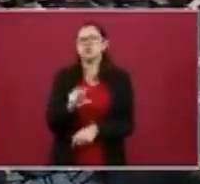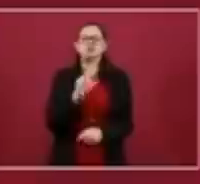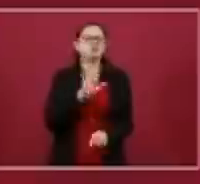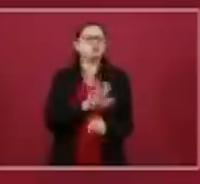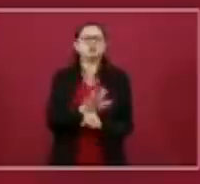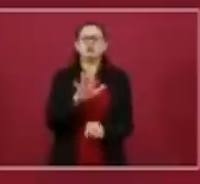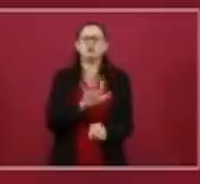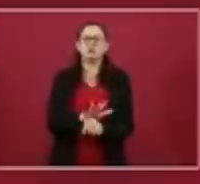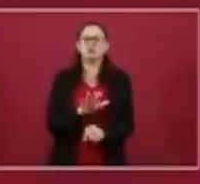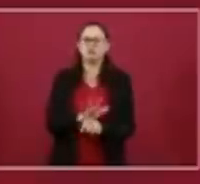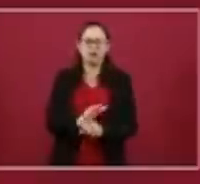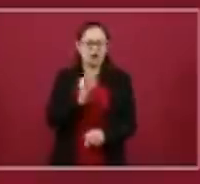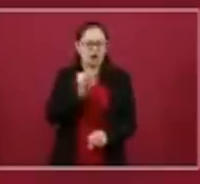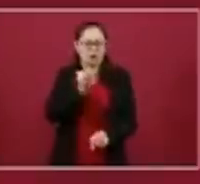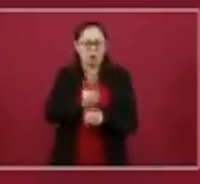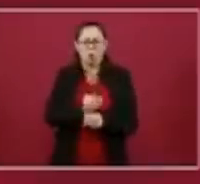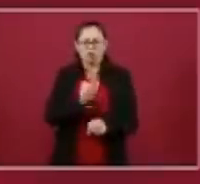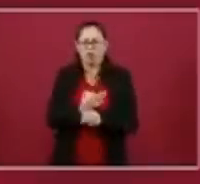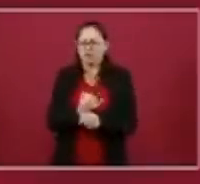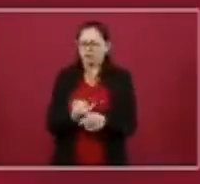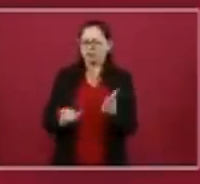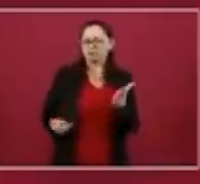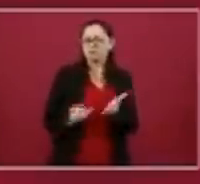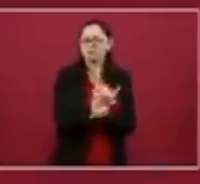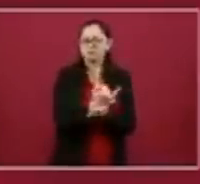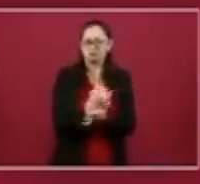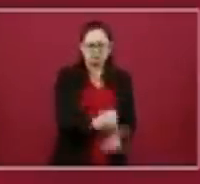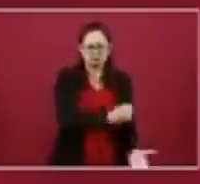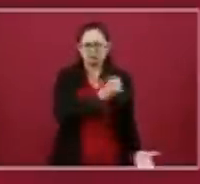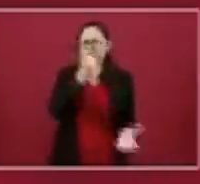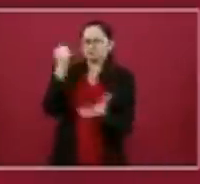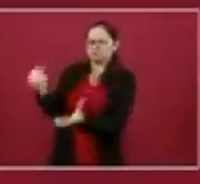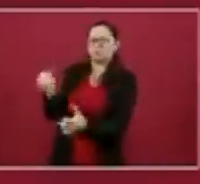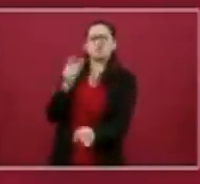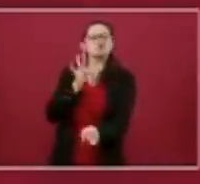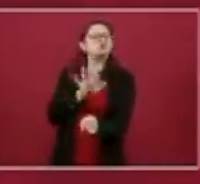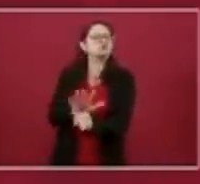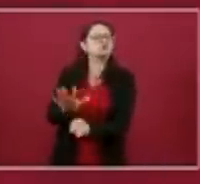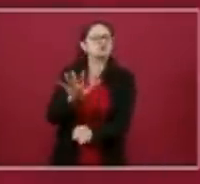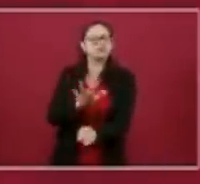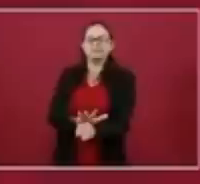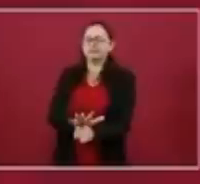lo que ya se decidió es suficiente,